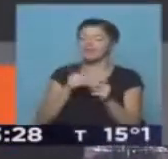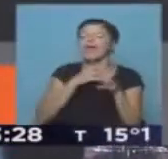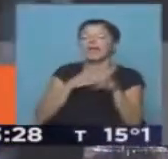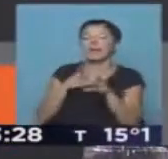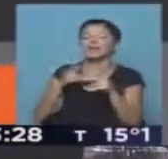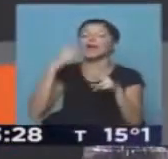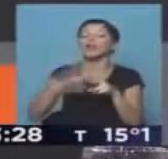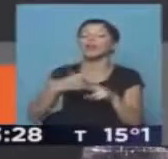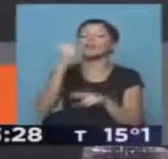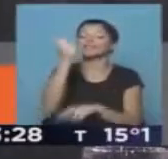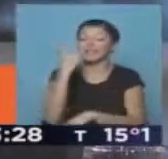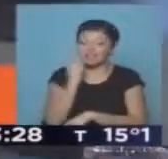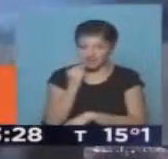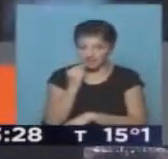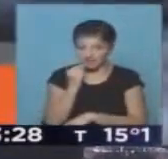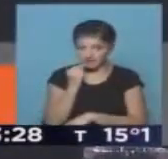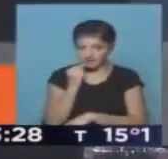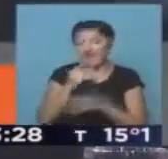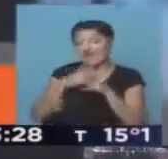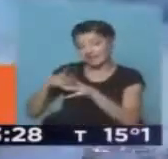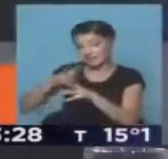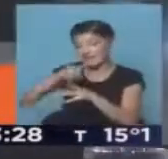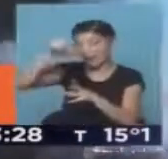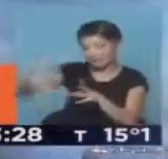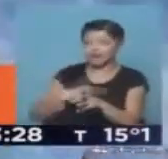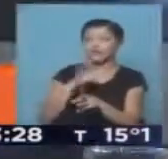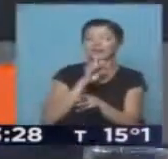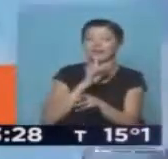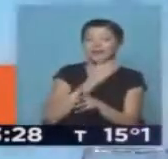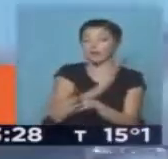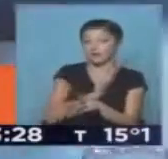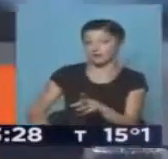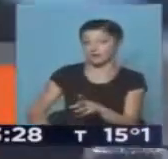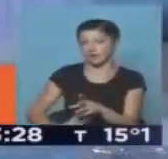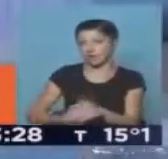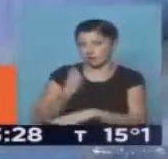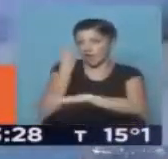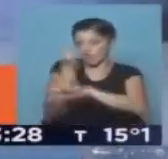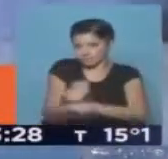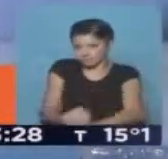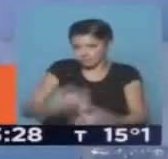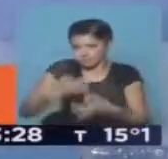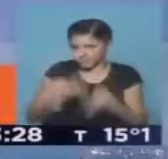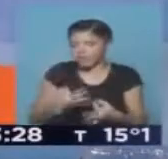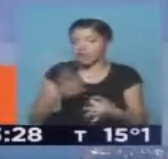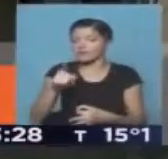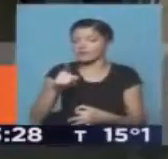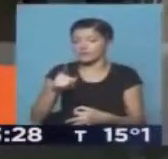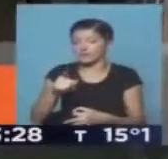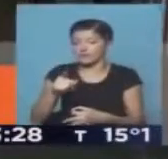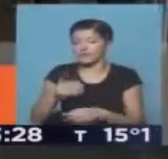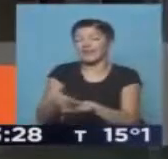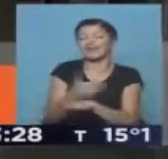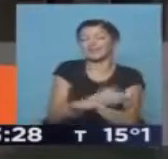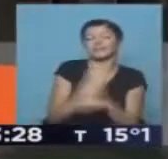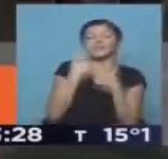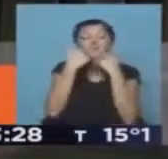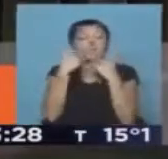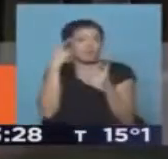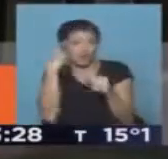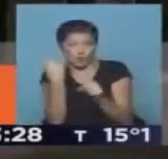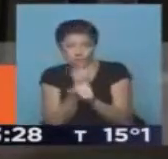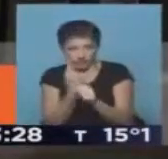como fue digamos la guerra que le permitió israel constituirse un estado una potencia militar el medio oriente que hasta el momento no estaba aprobado que lo fuera así